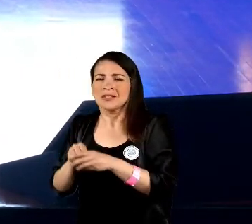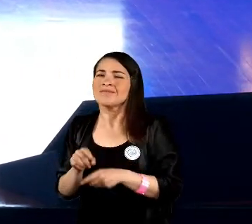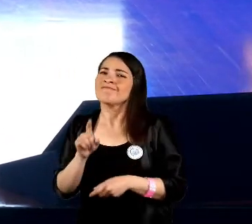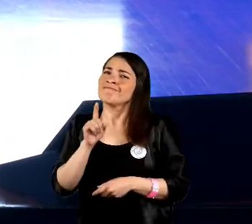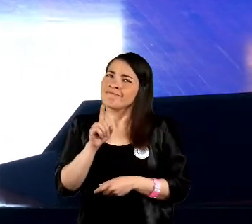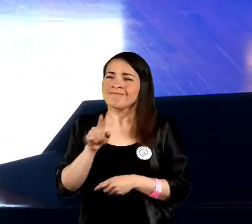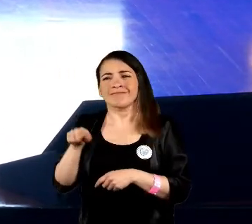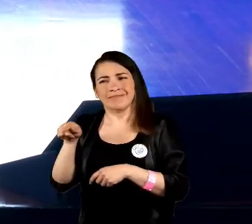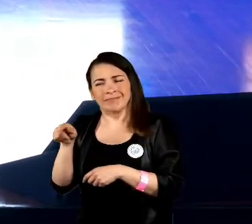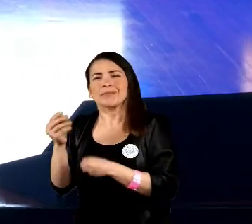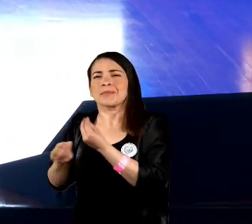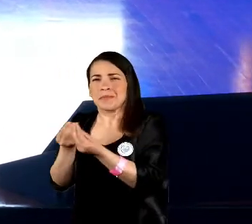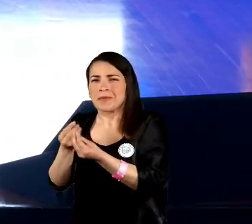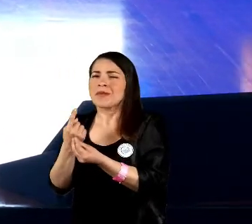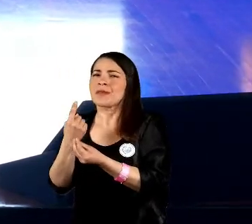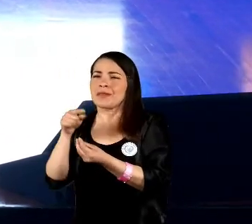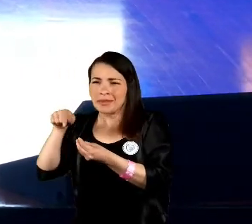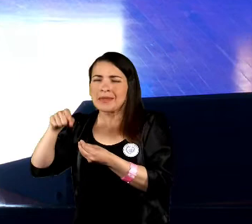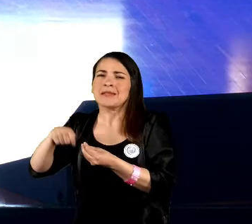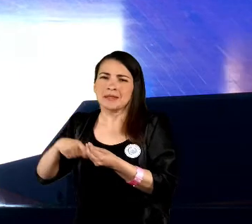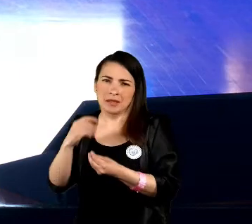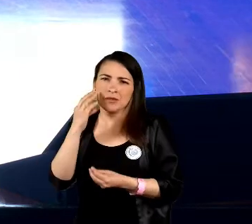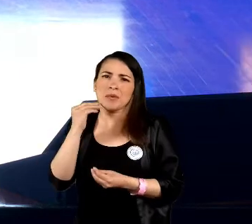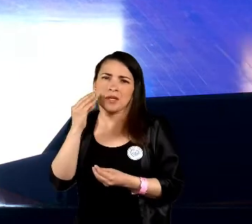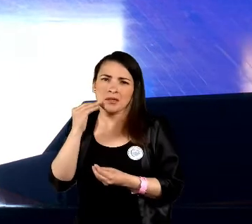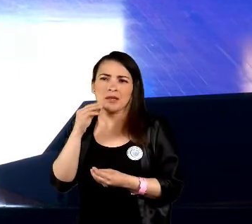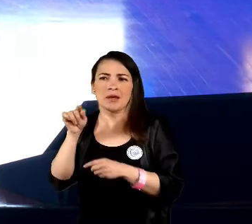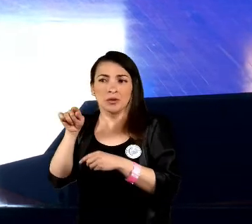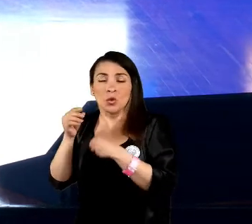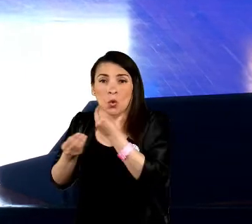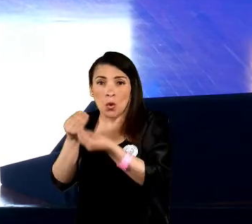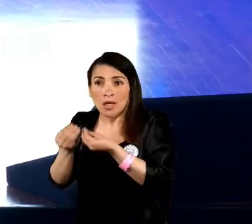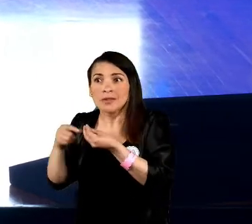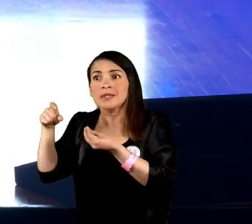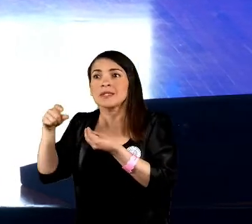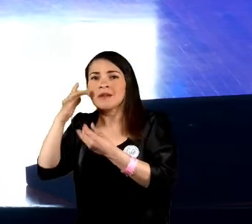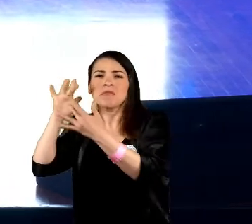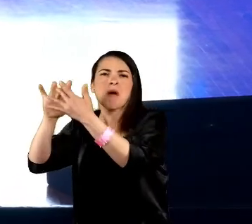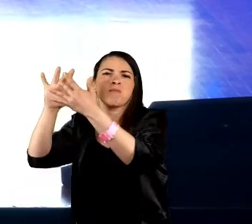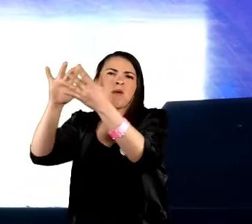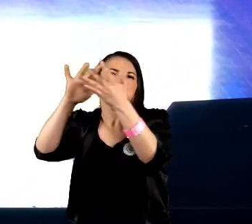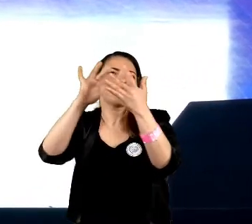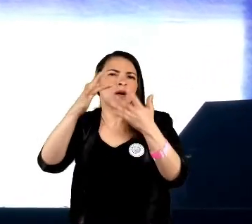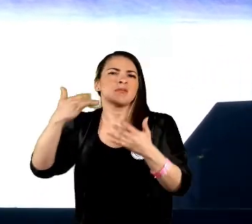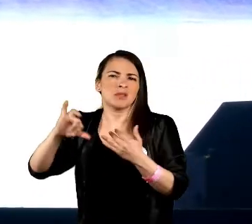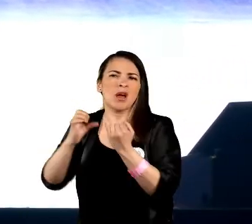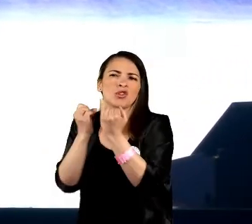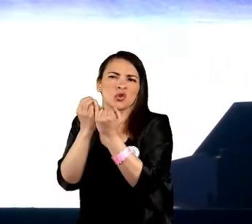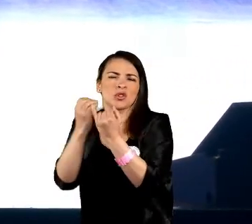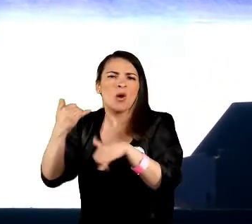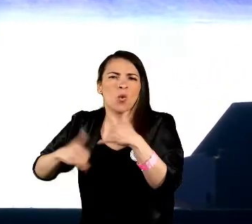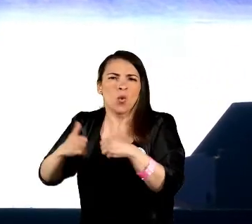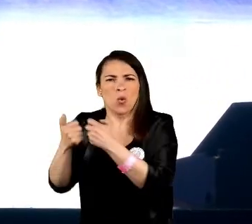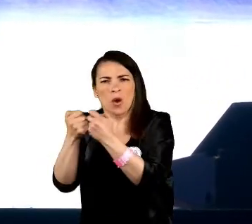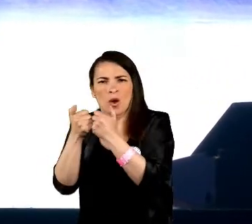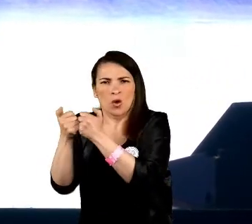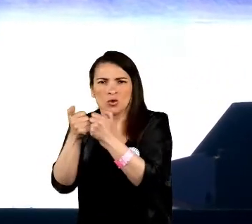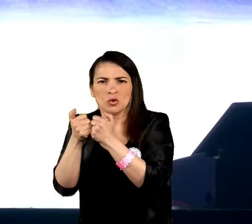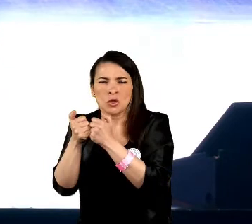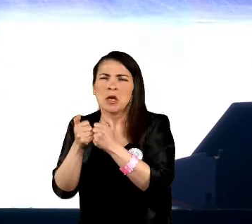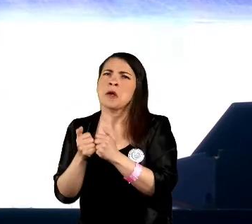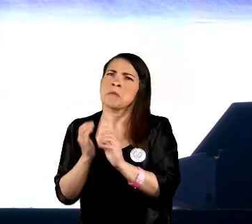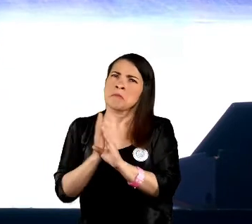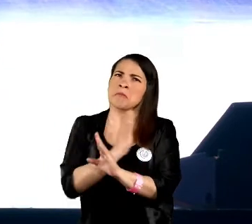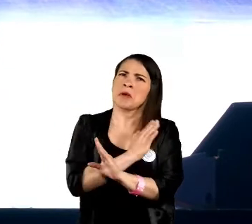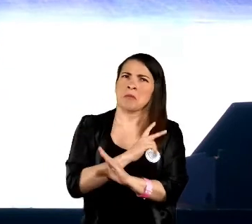tener contactos vos iniciandote en la industria de la mayoría de iniciar haciéndose su propio juegos ahí